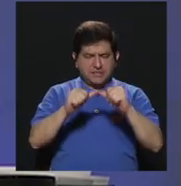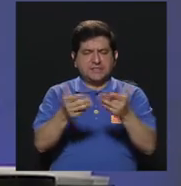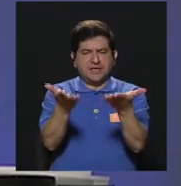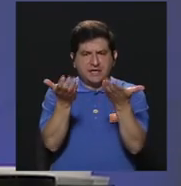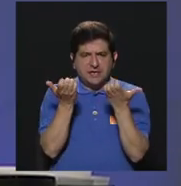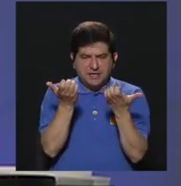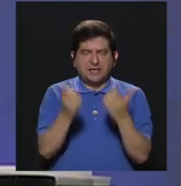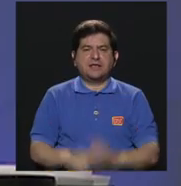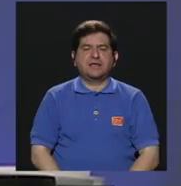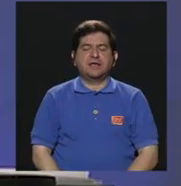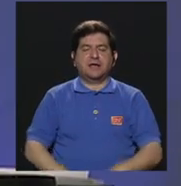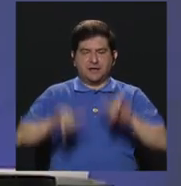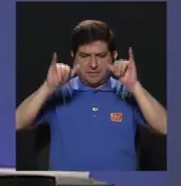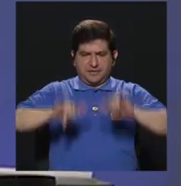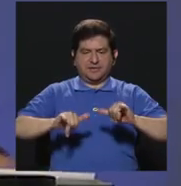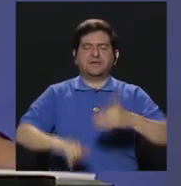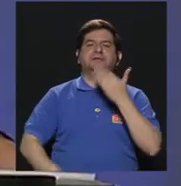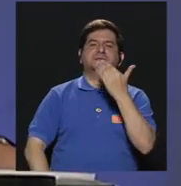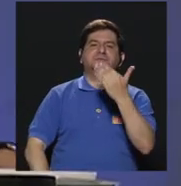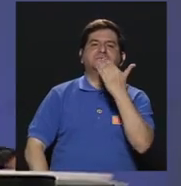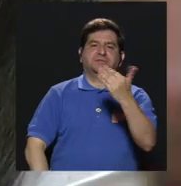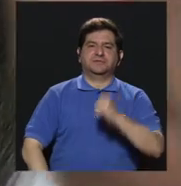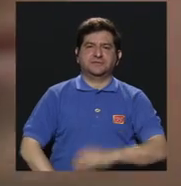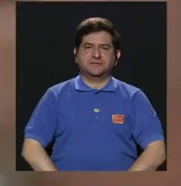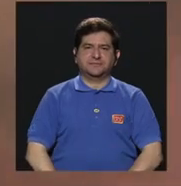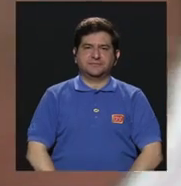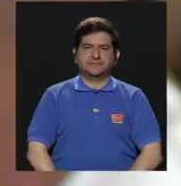viendo la luz. Muchas gracias.